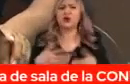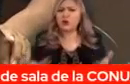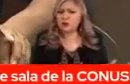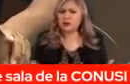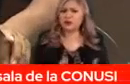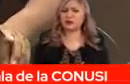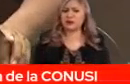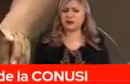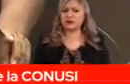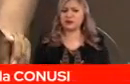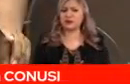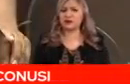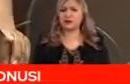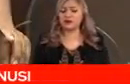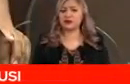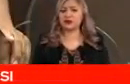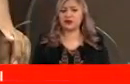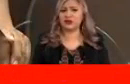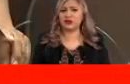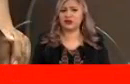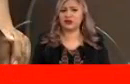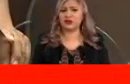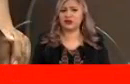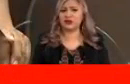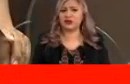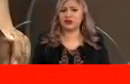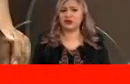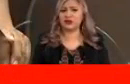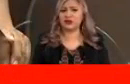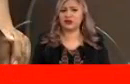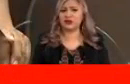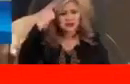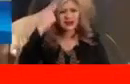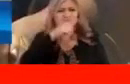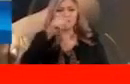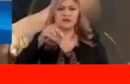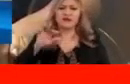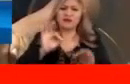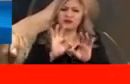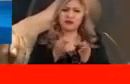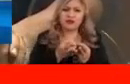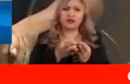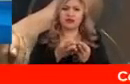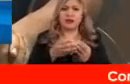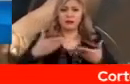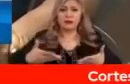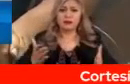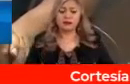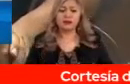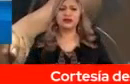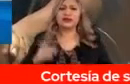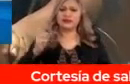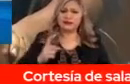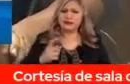diálogo de yo con yo. Diálogo institucionalizado, que como todos ustedes saben, una y otra